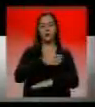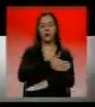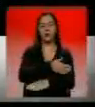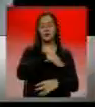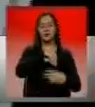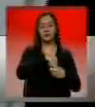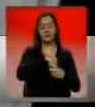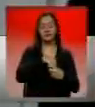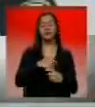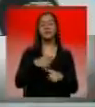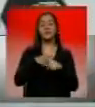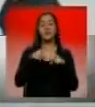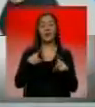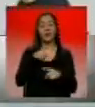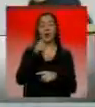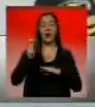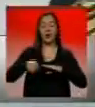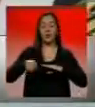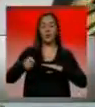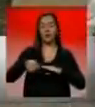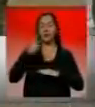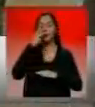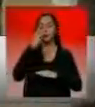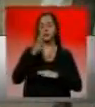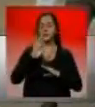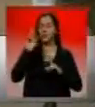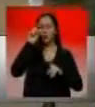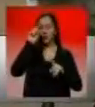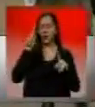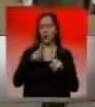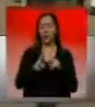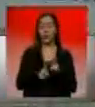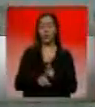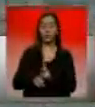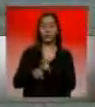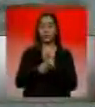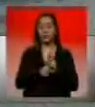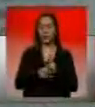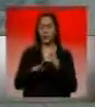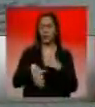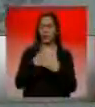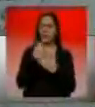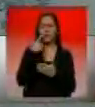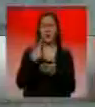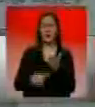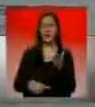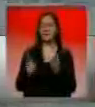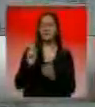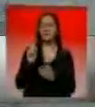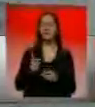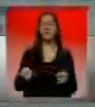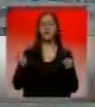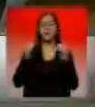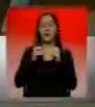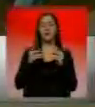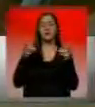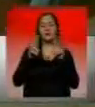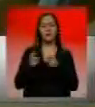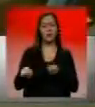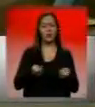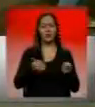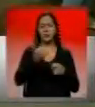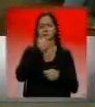anteriormente. Bisueta además mencionó que se impugnó la conformación del nuevo consejo de disciplina y cuestionó el manejo del tema.